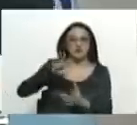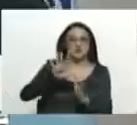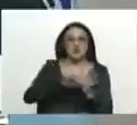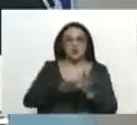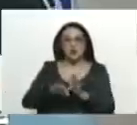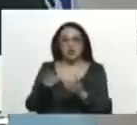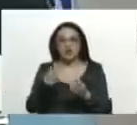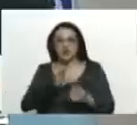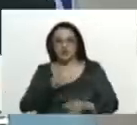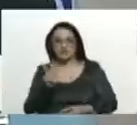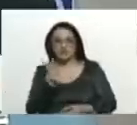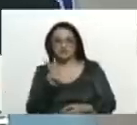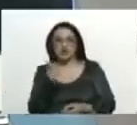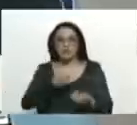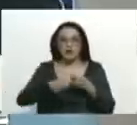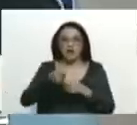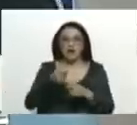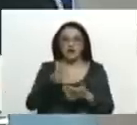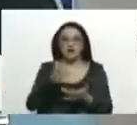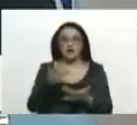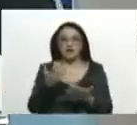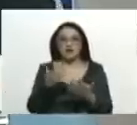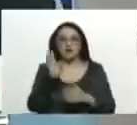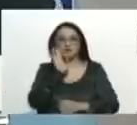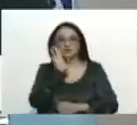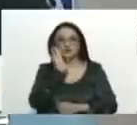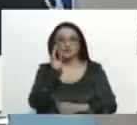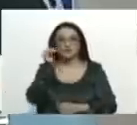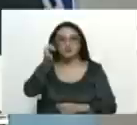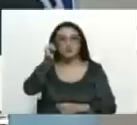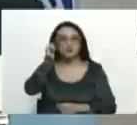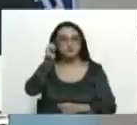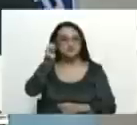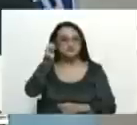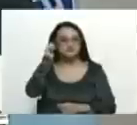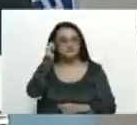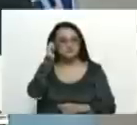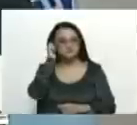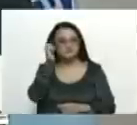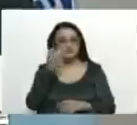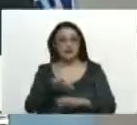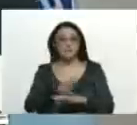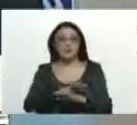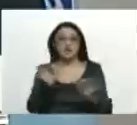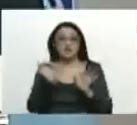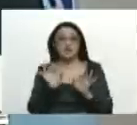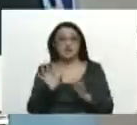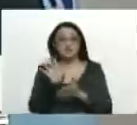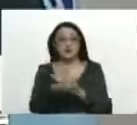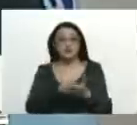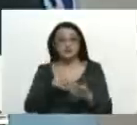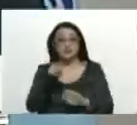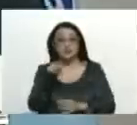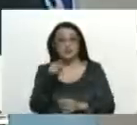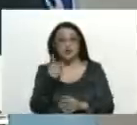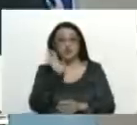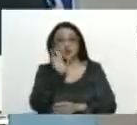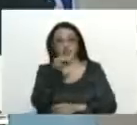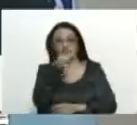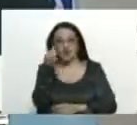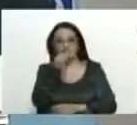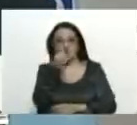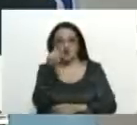para delinquir al peor estilo repito imitando al narcotráfico